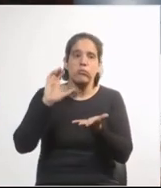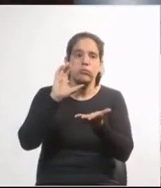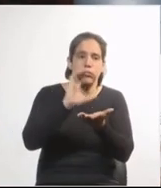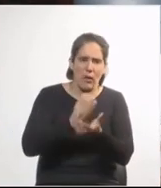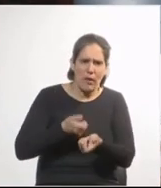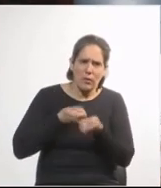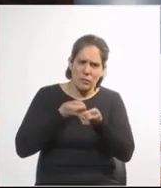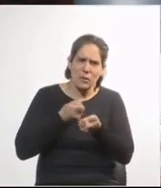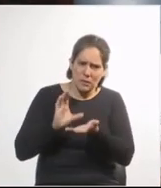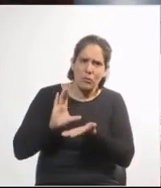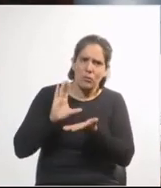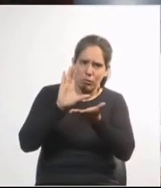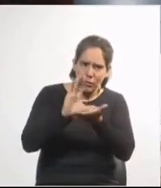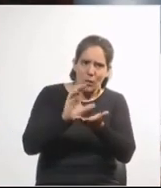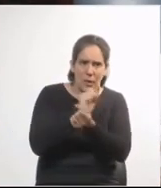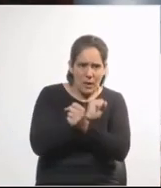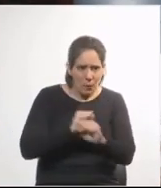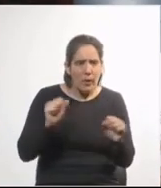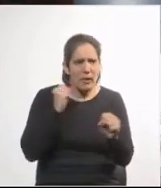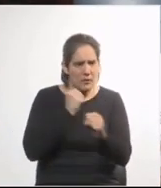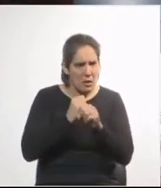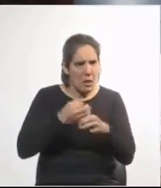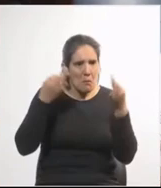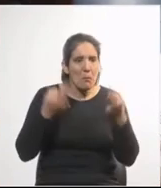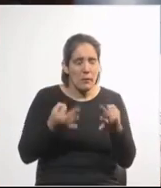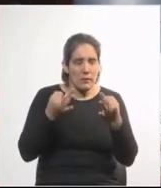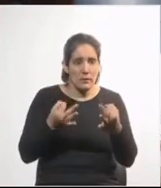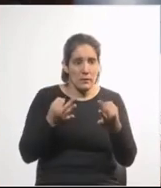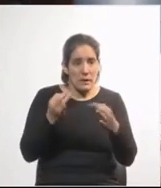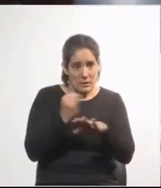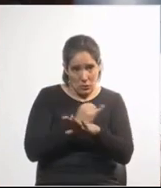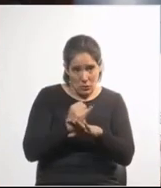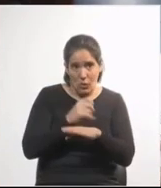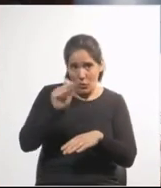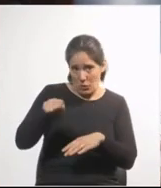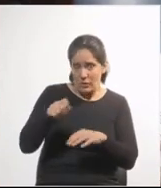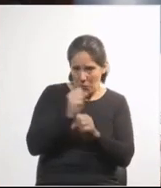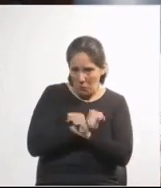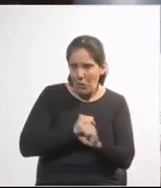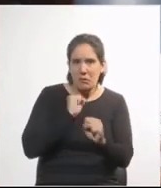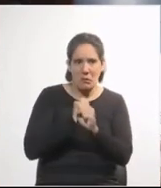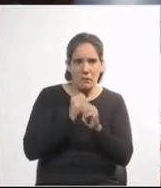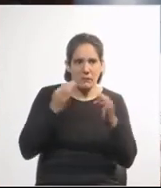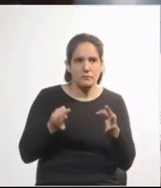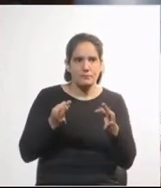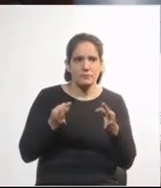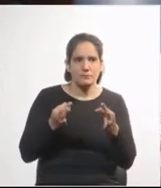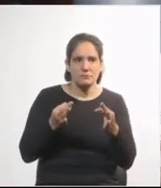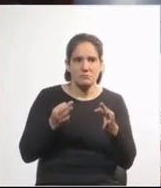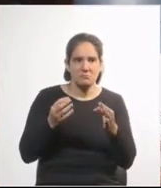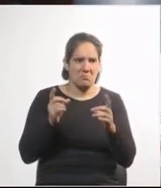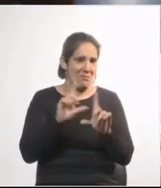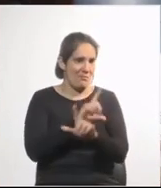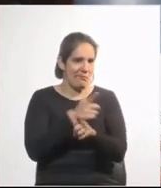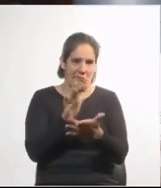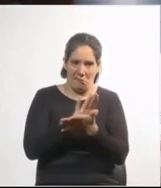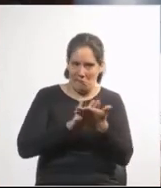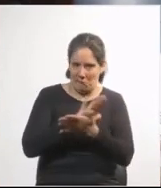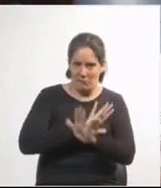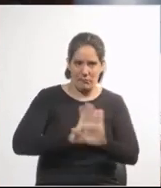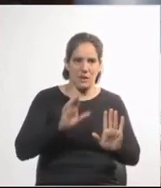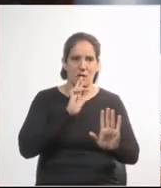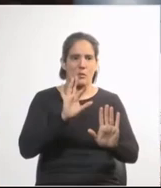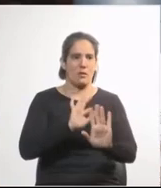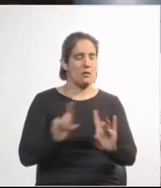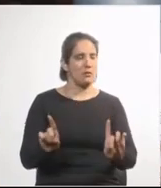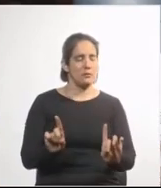de aportar esos recursos para fortalecer a las instituciones judiciales y que puedan cumplir su función, no hay una respuesta